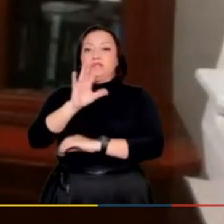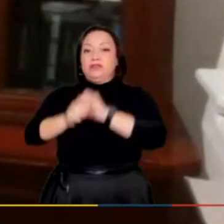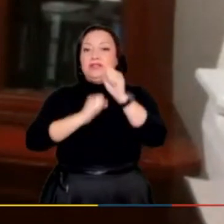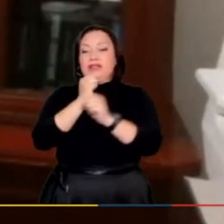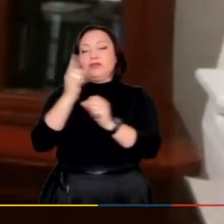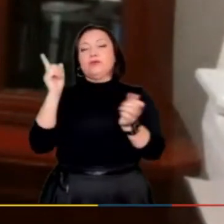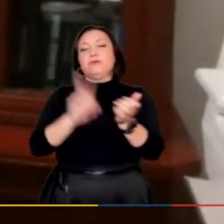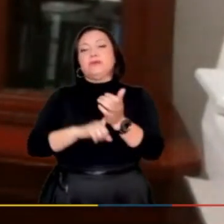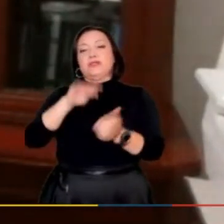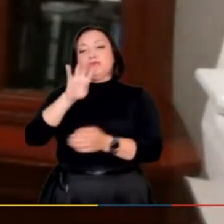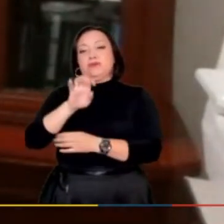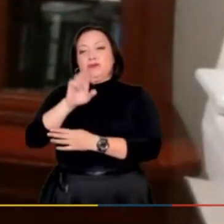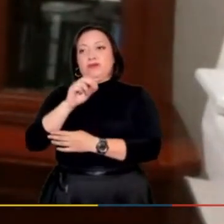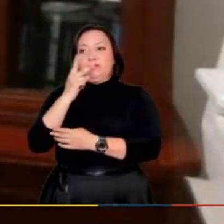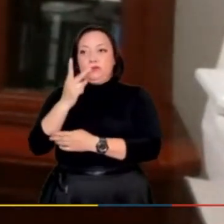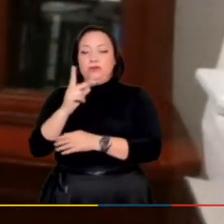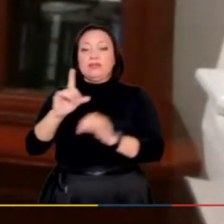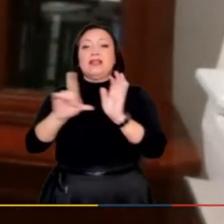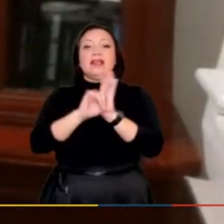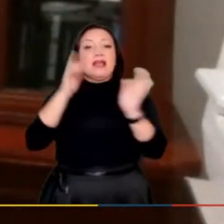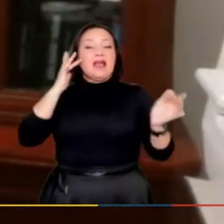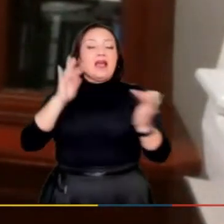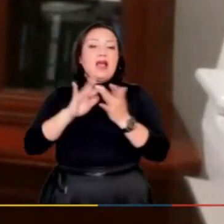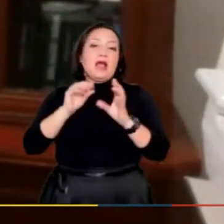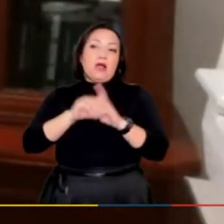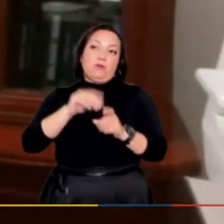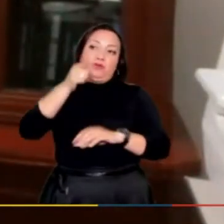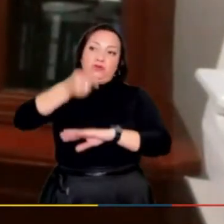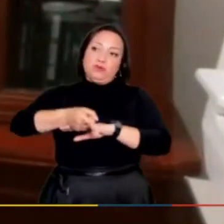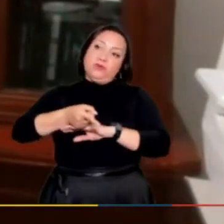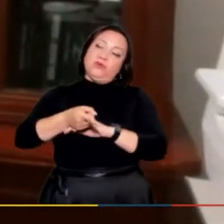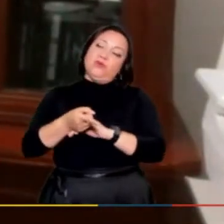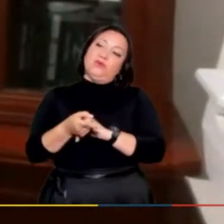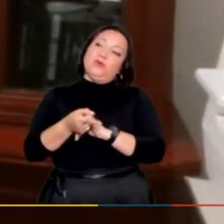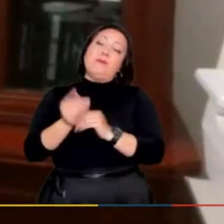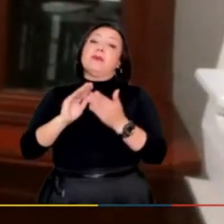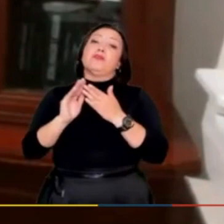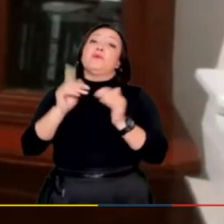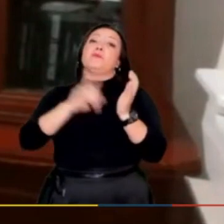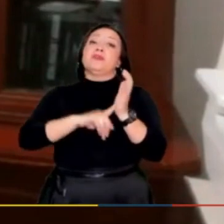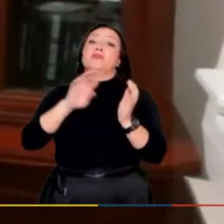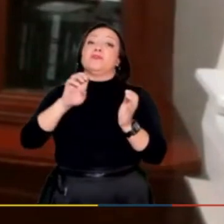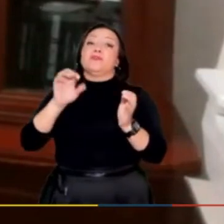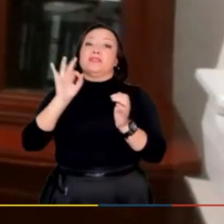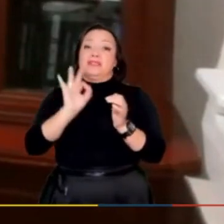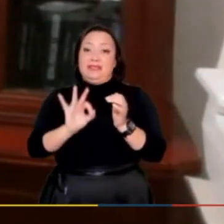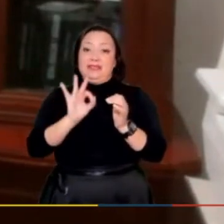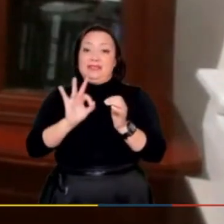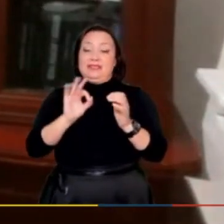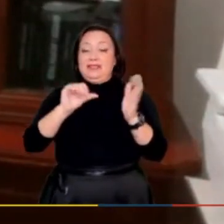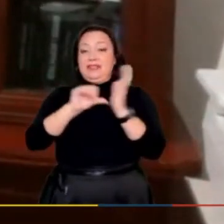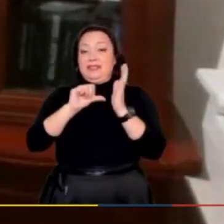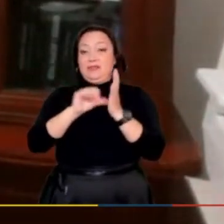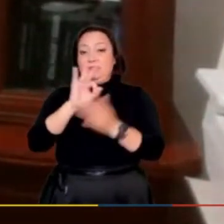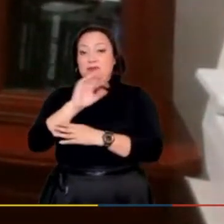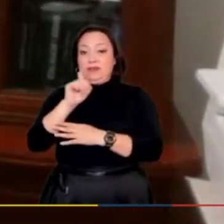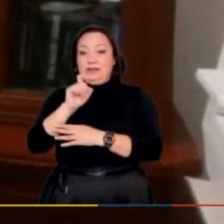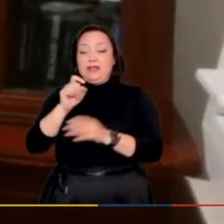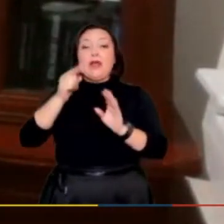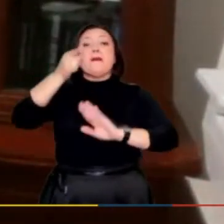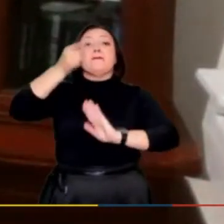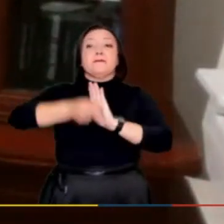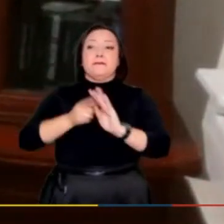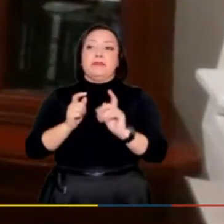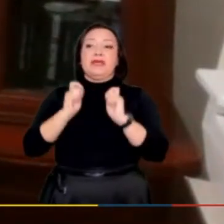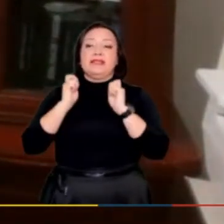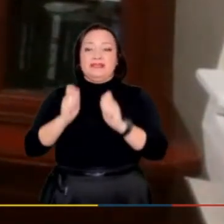es la ley marco para el ejercicio de las funciones, la ley 35-93, que en su artículo 36 confiere la facultad de